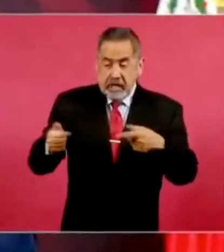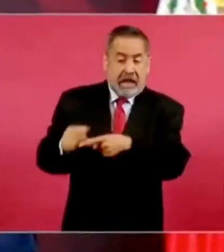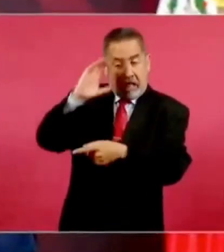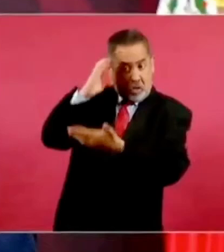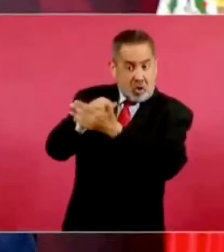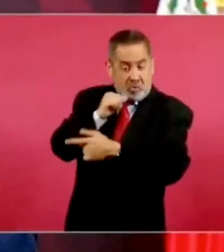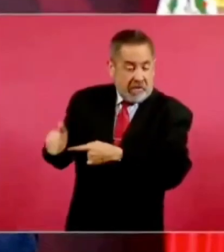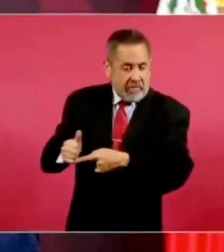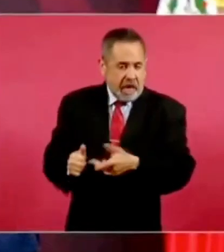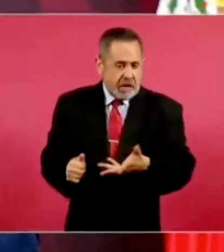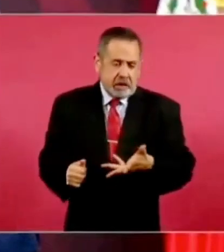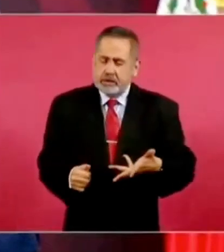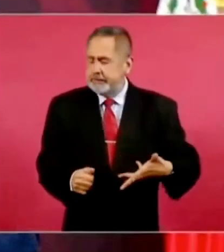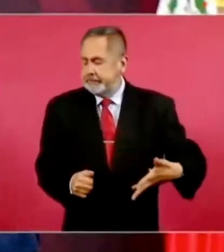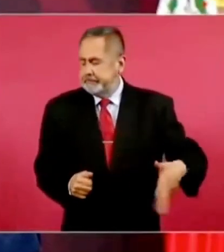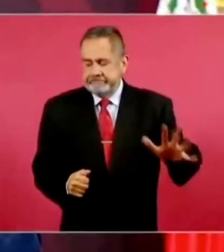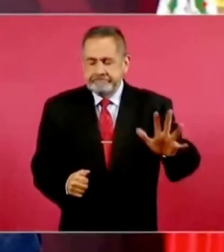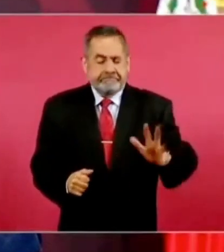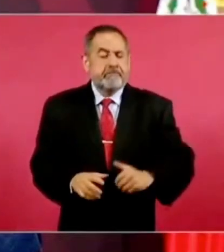En fin,